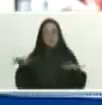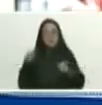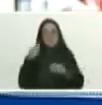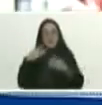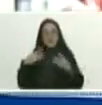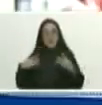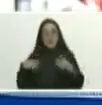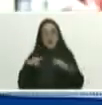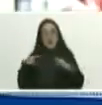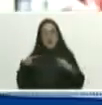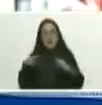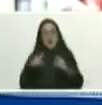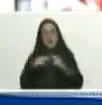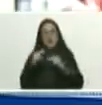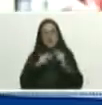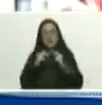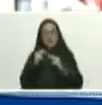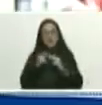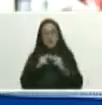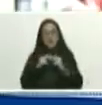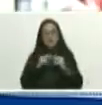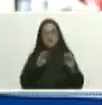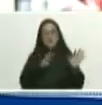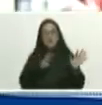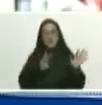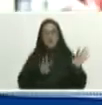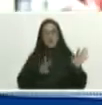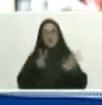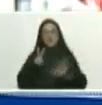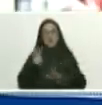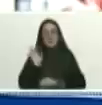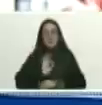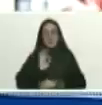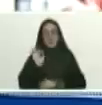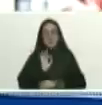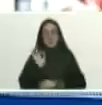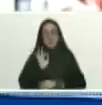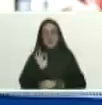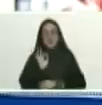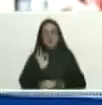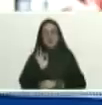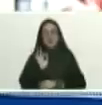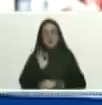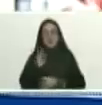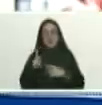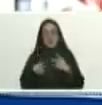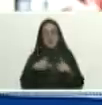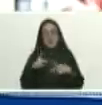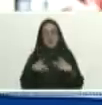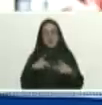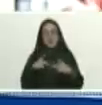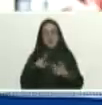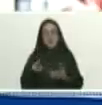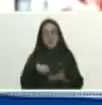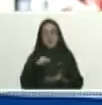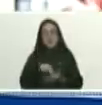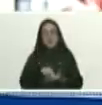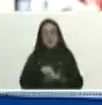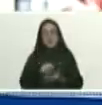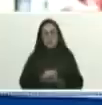materiales para la construcción, de los cuales el 97% serán de producción